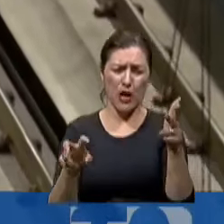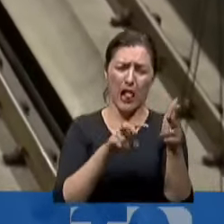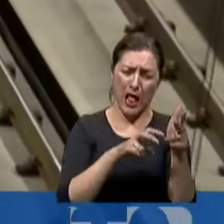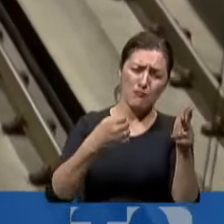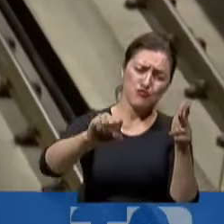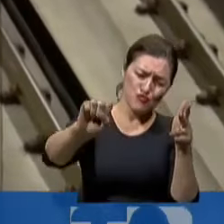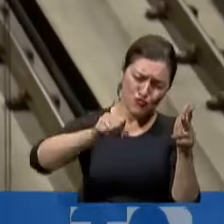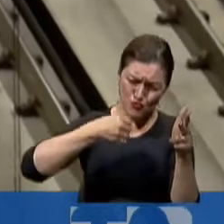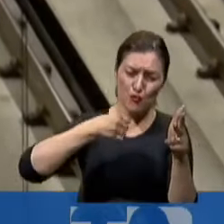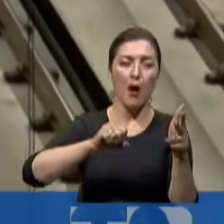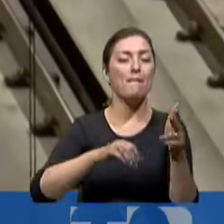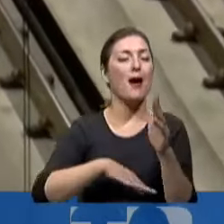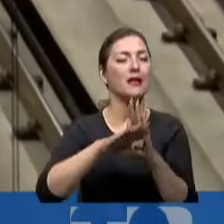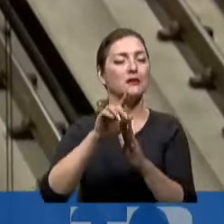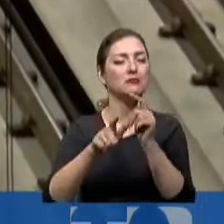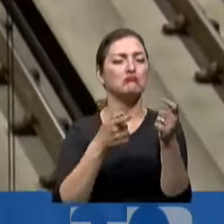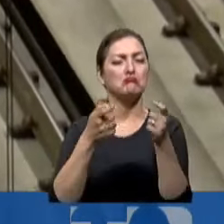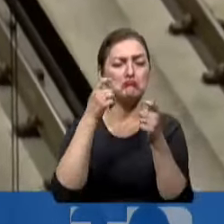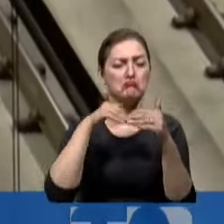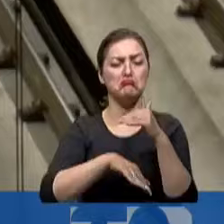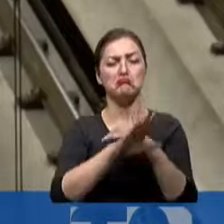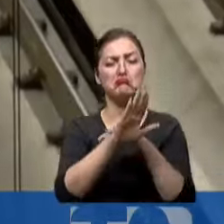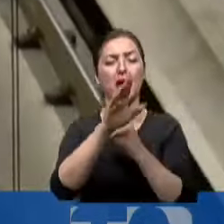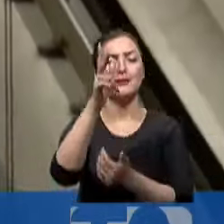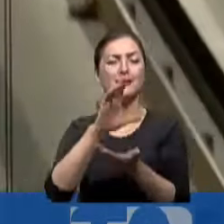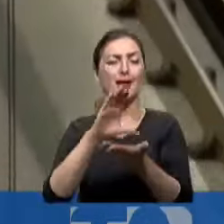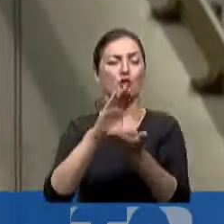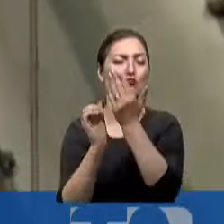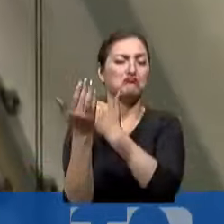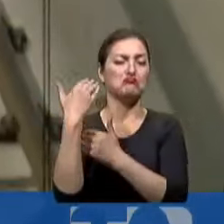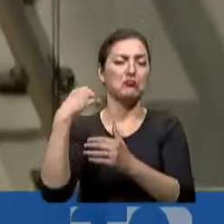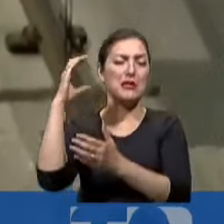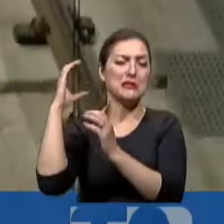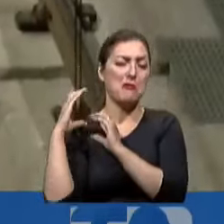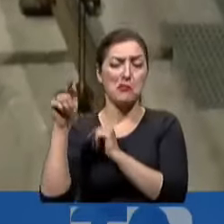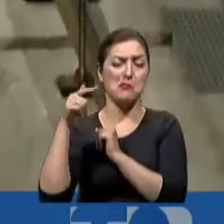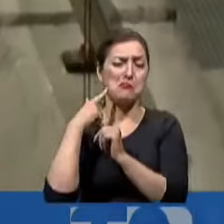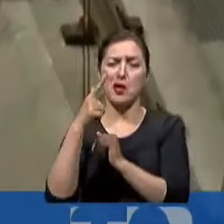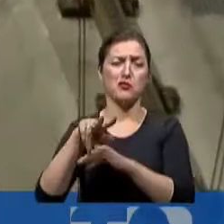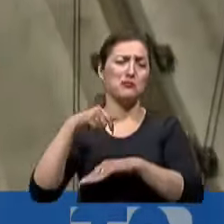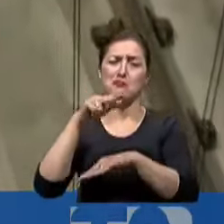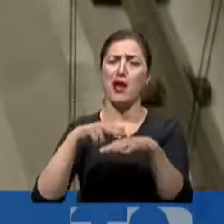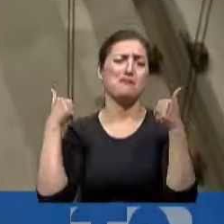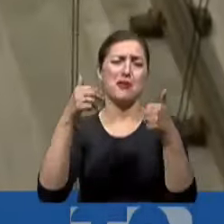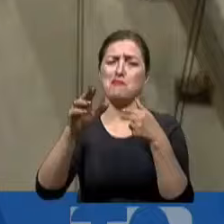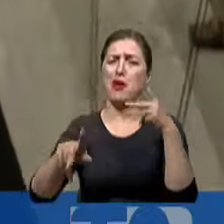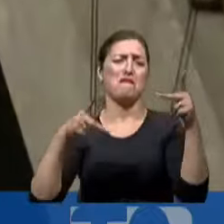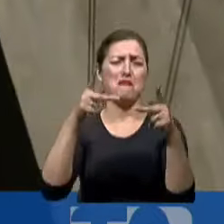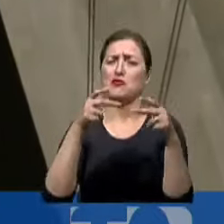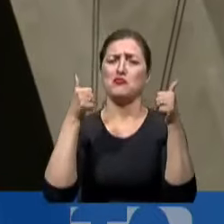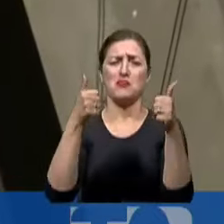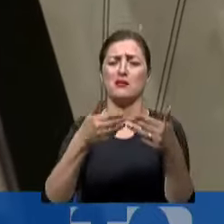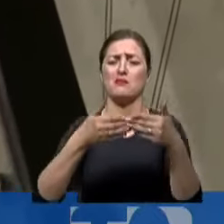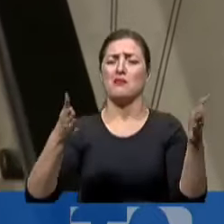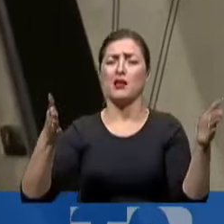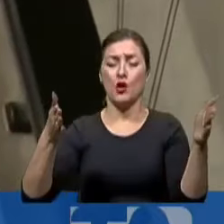de usuarios, el operativo de ingreso a San Francisco funcionó de manera normal, de manera exitosa. El ingreso estuvo